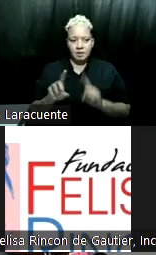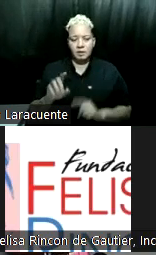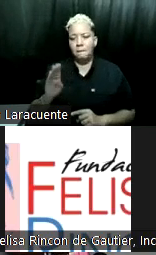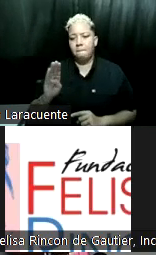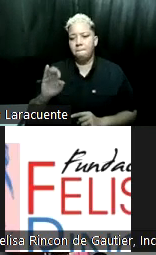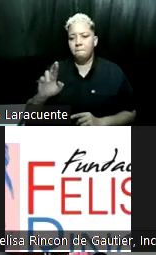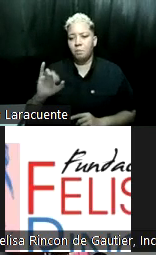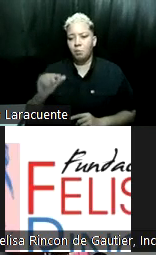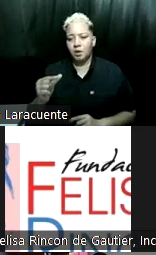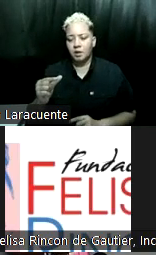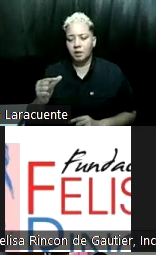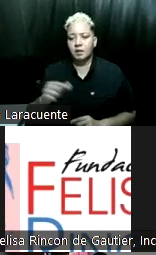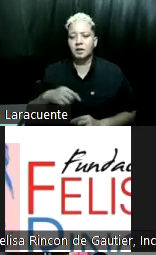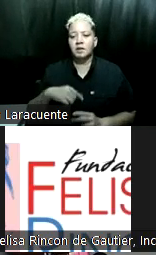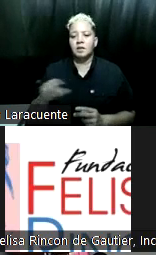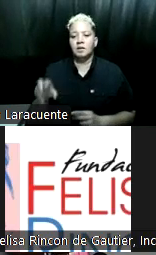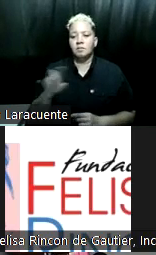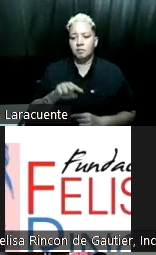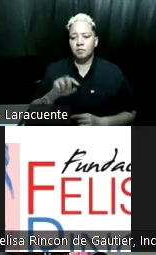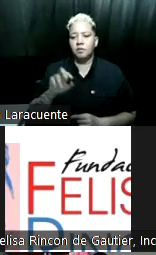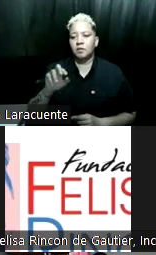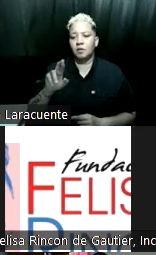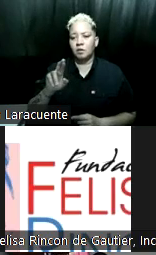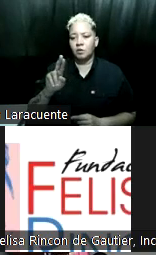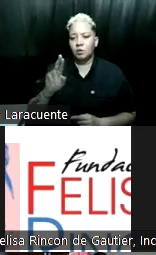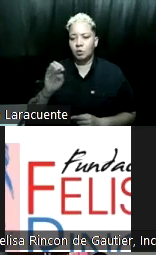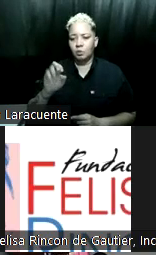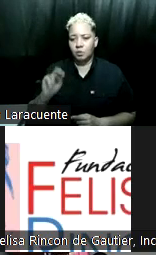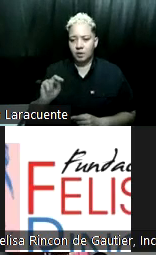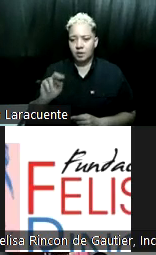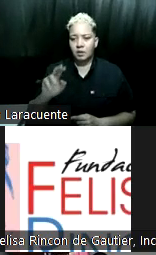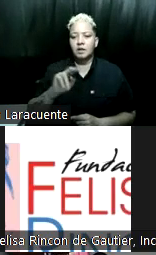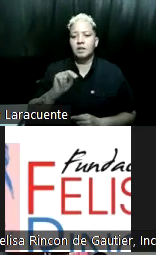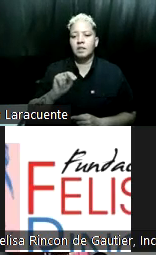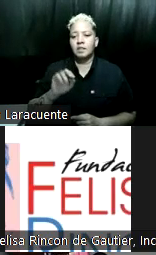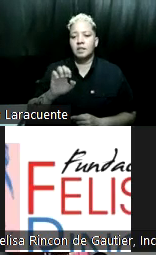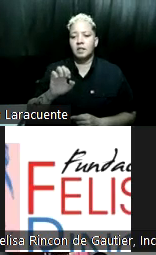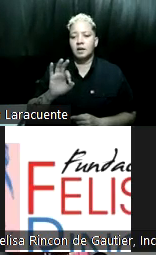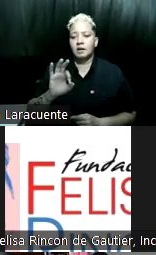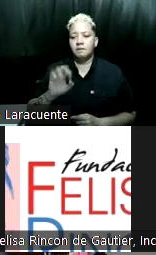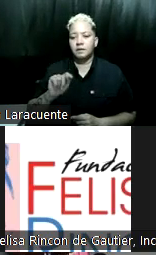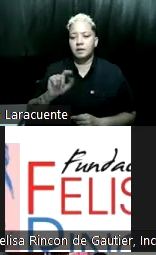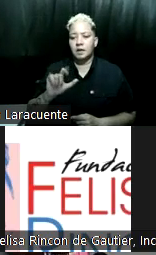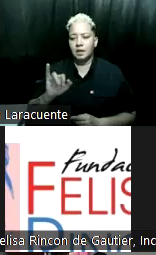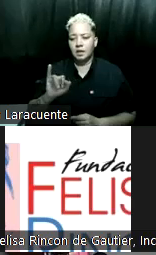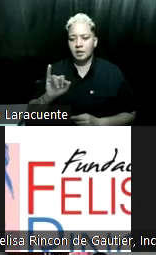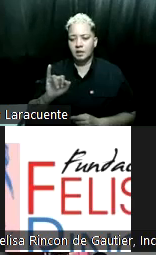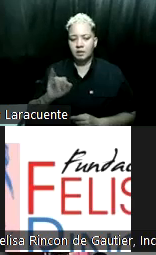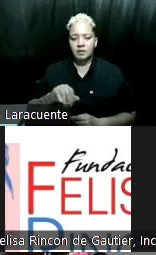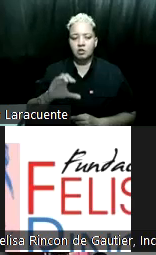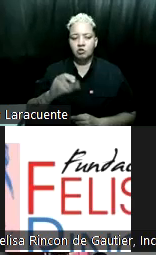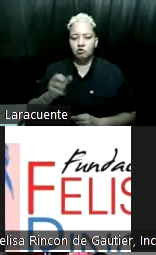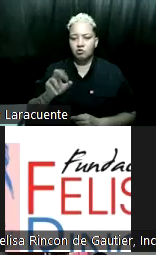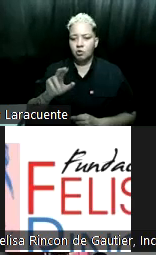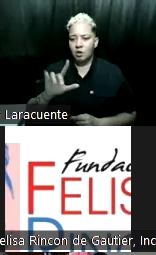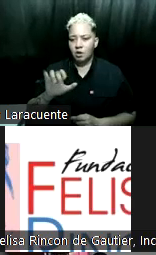Brignoni, Rubén Monti Montañez, Neftalí Rivera, el número 6, Charlie Bermúdez,